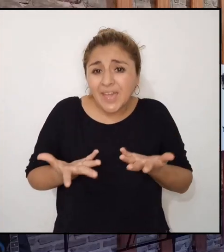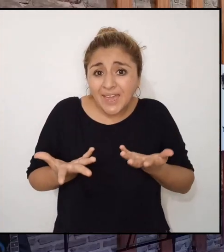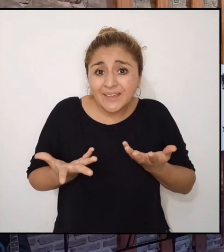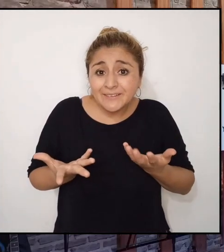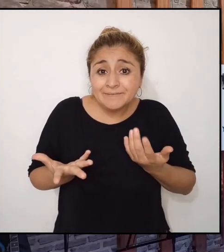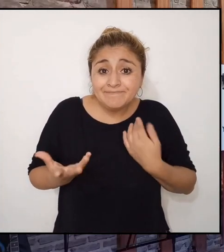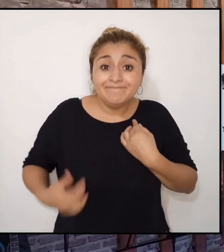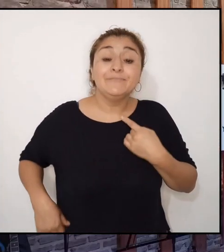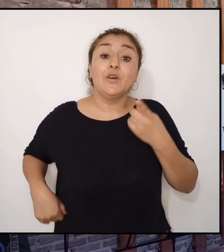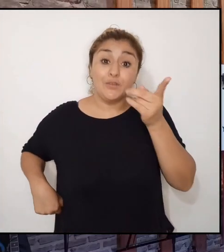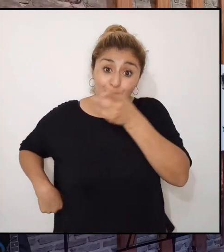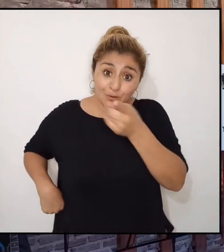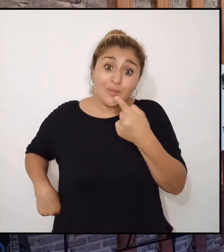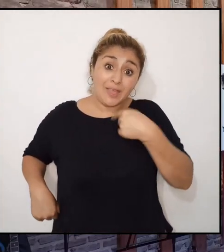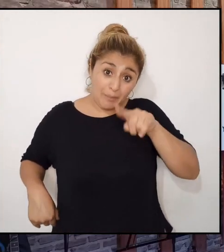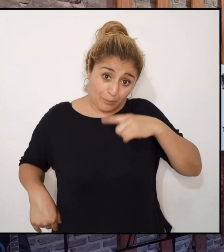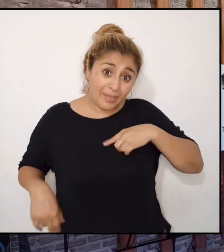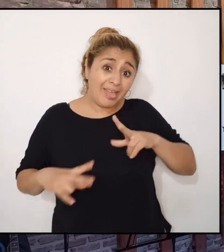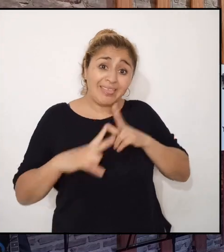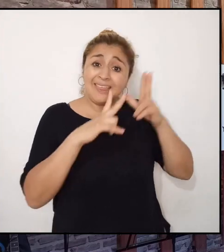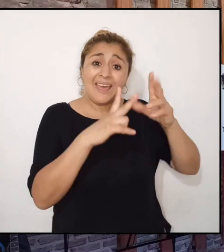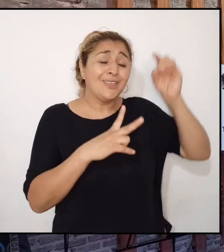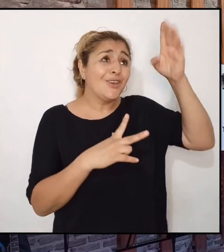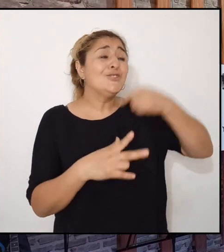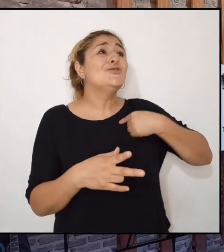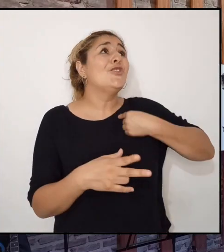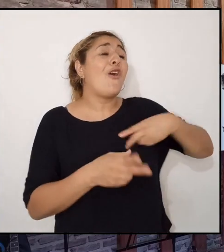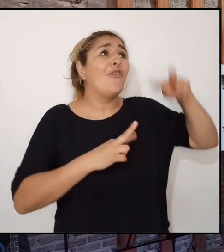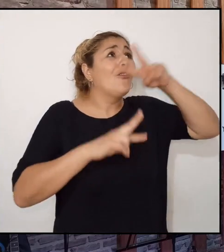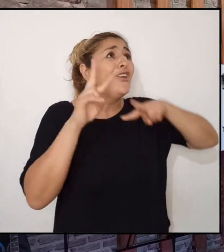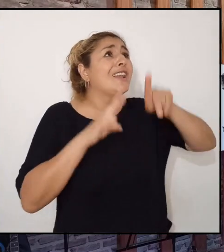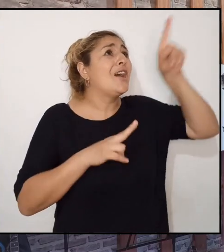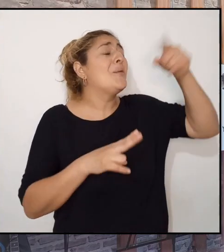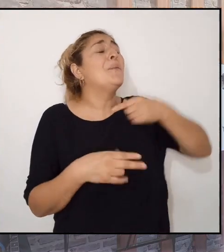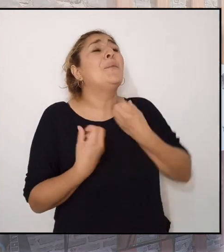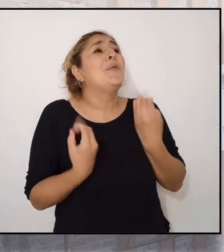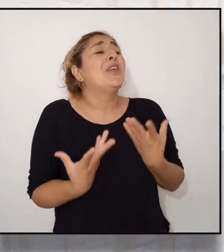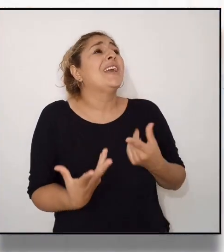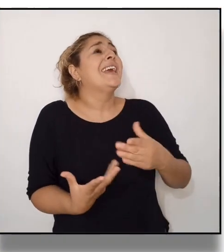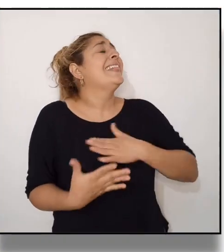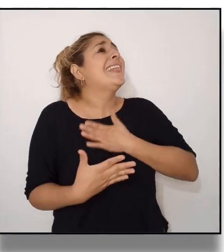Te amo, Dios, y quiero conocerte más. Amén.